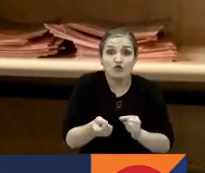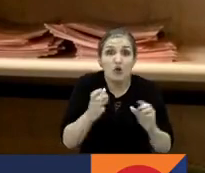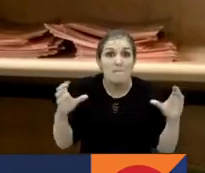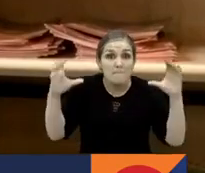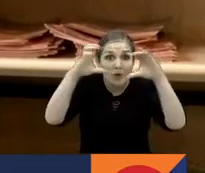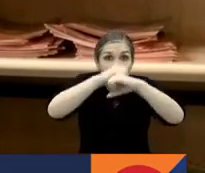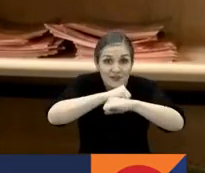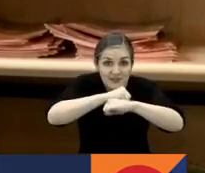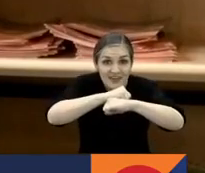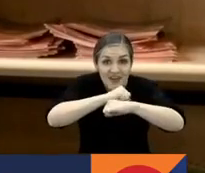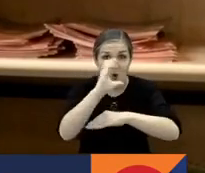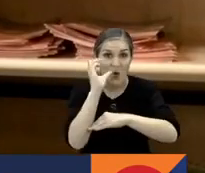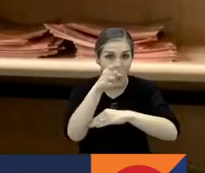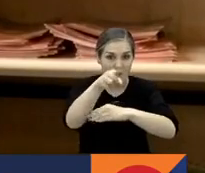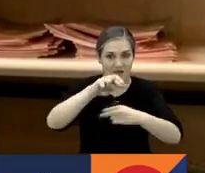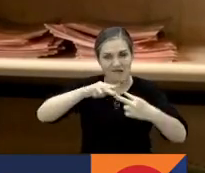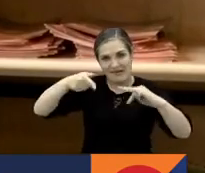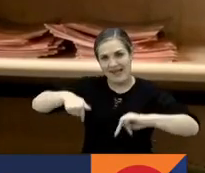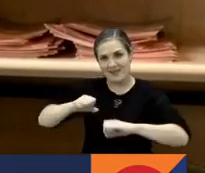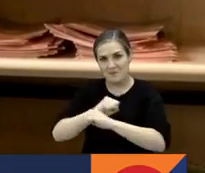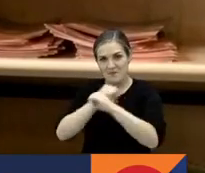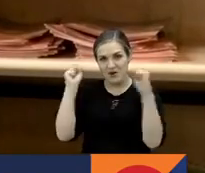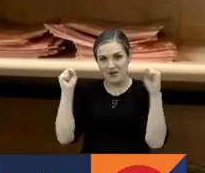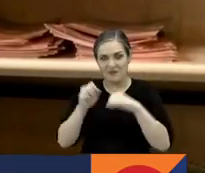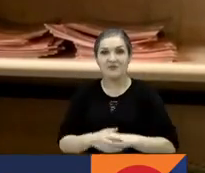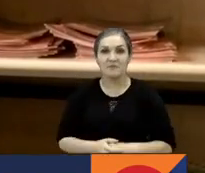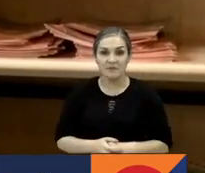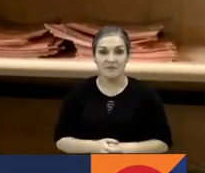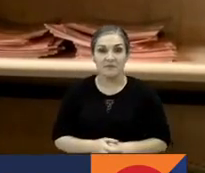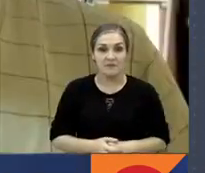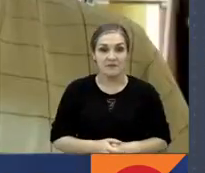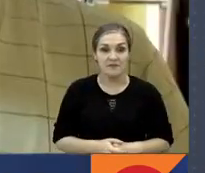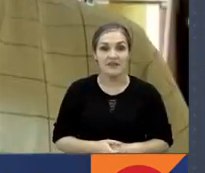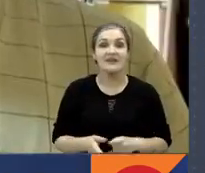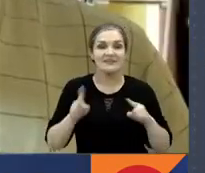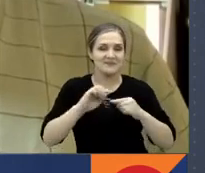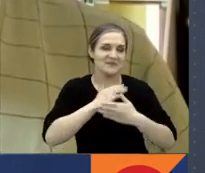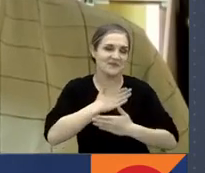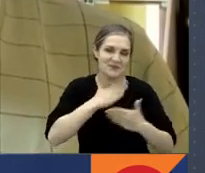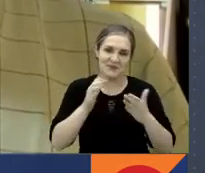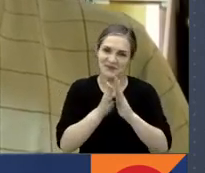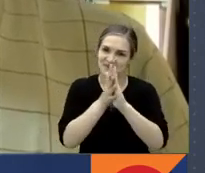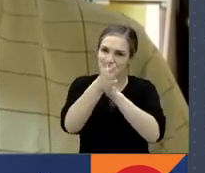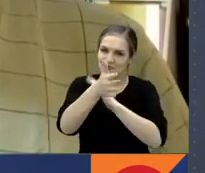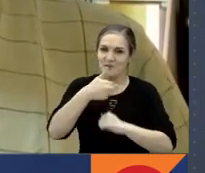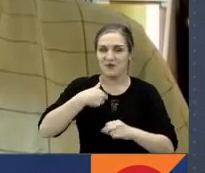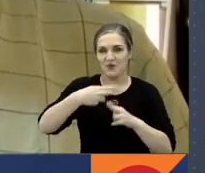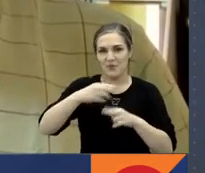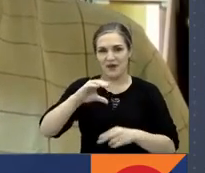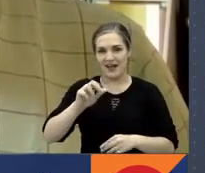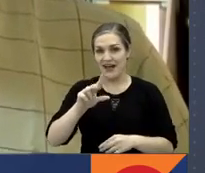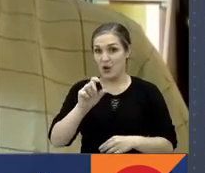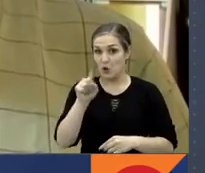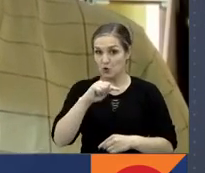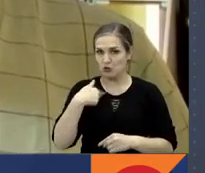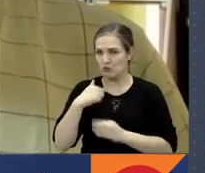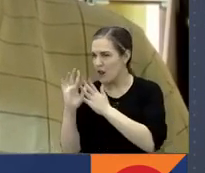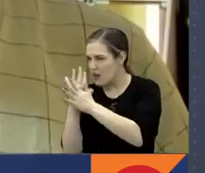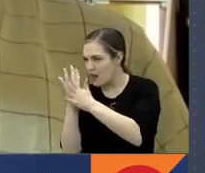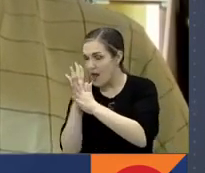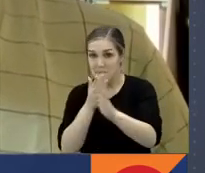Tokio. Desde Ikebukuro, Downtown, centro de Tokio, con muchísimo gusto, Carlos Julio Guzmán Piñeros les cuenta qué está pasando en los